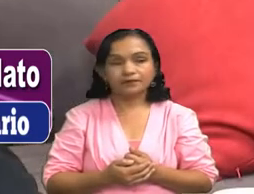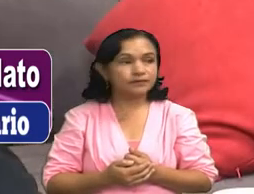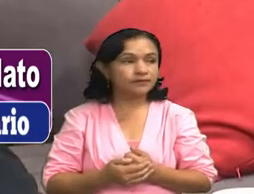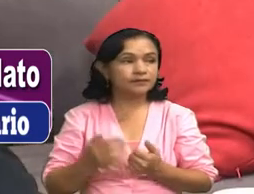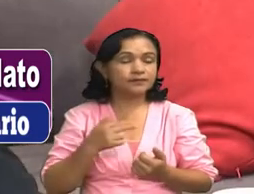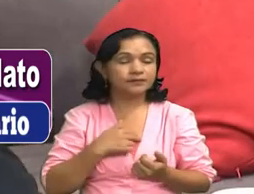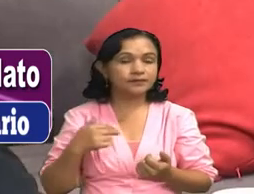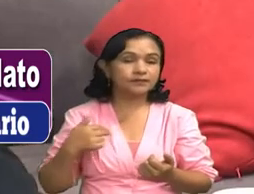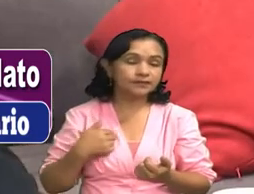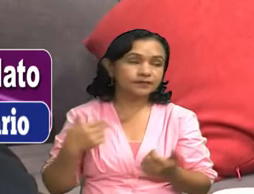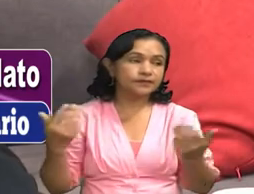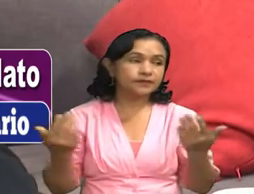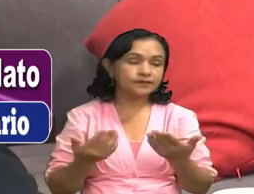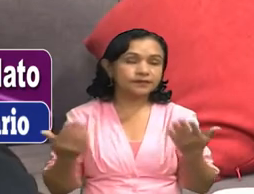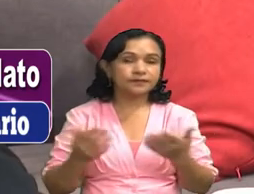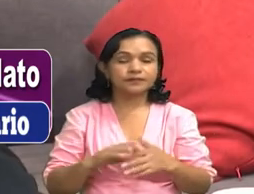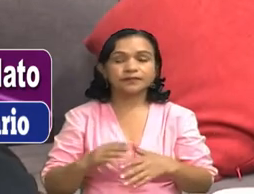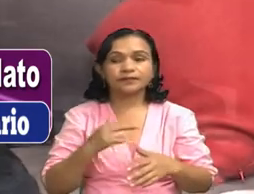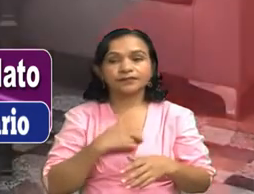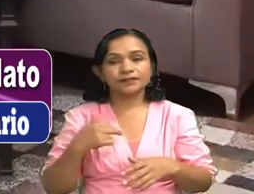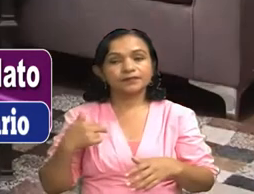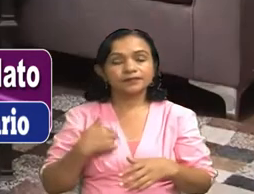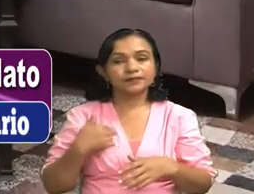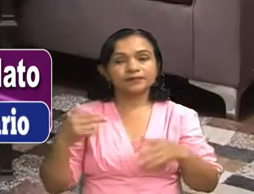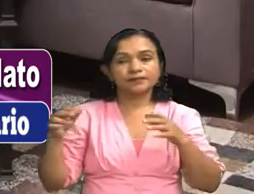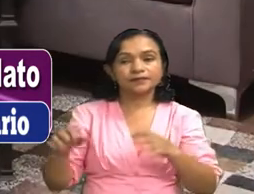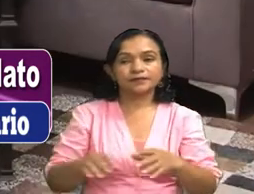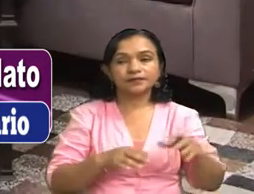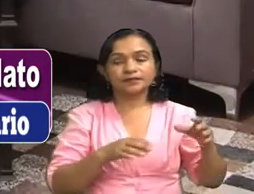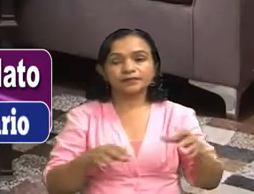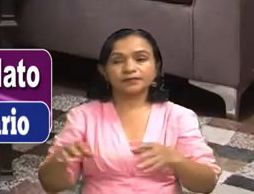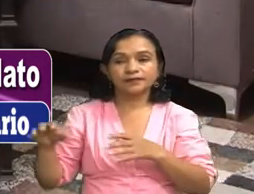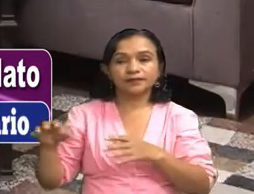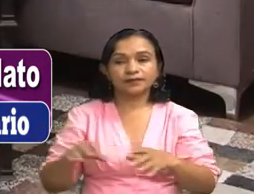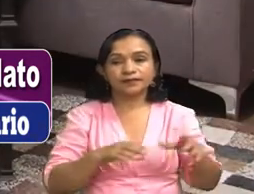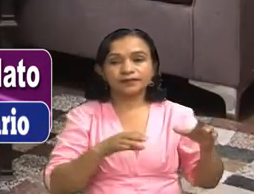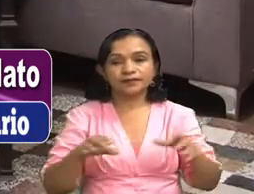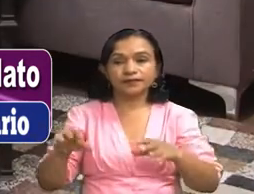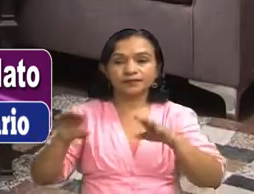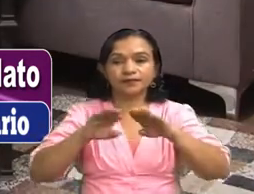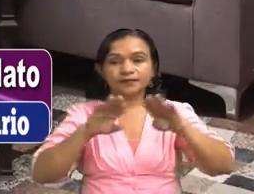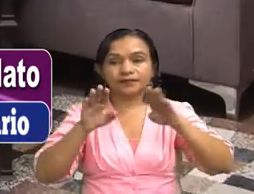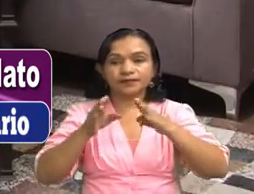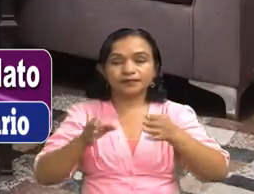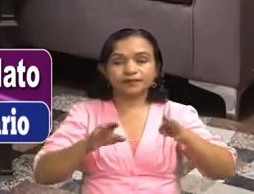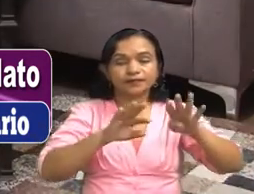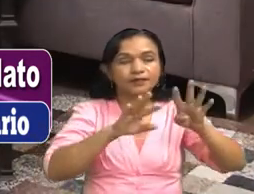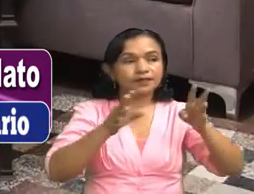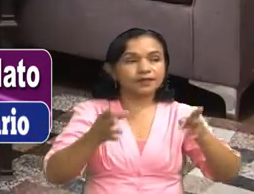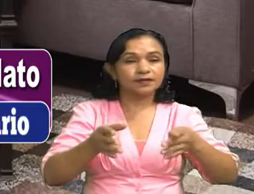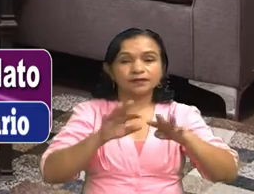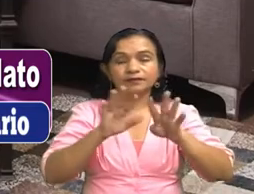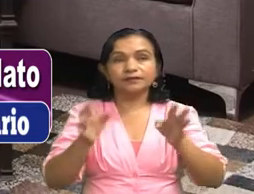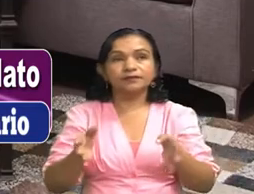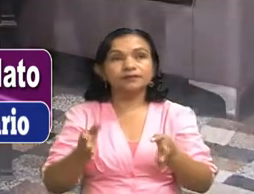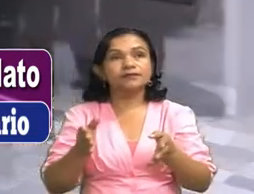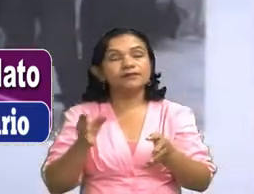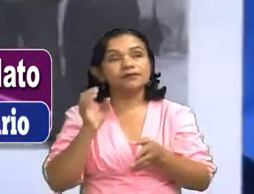¿no? Hacemos un evento, si vos ves todas estas compañeras que están ahí. Ok. Y decimos,